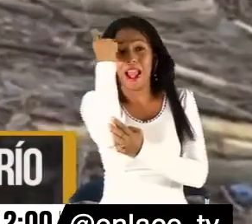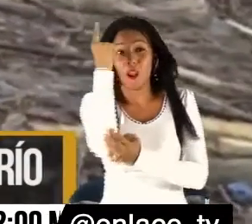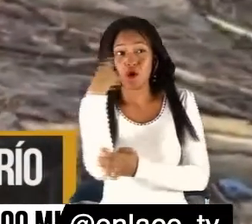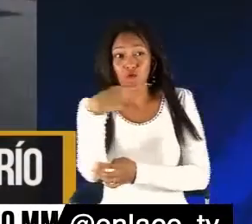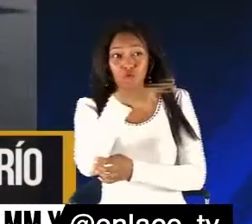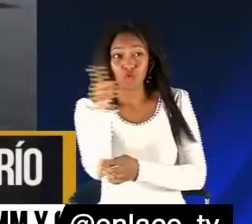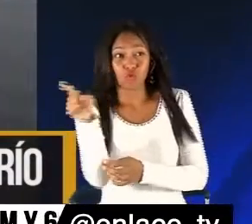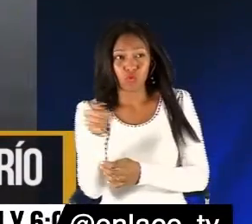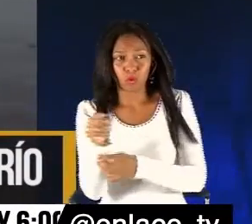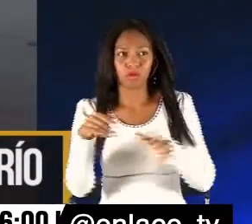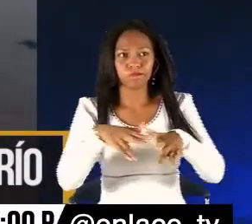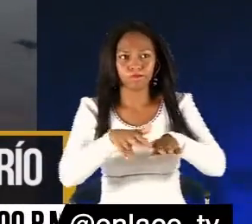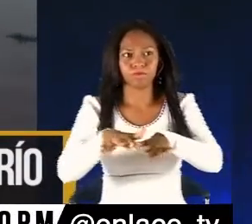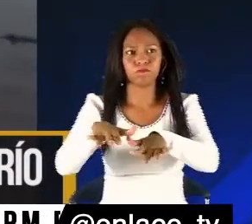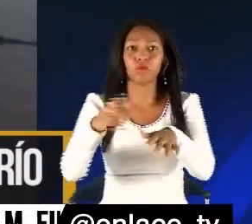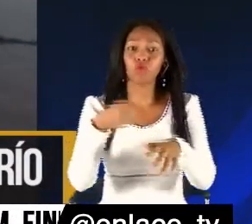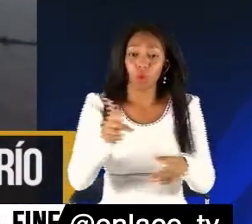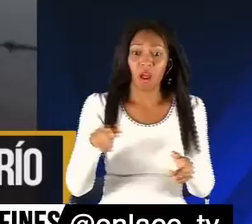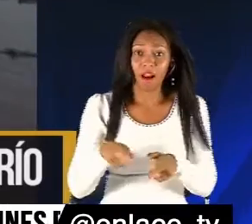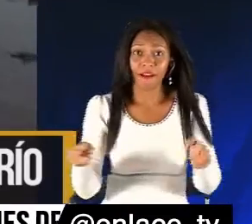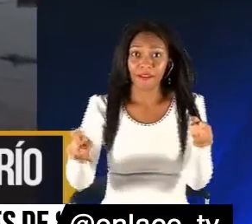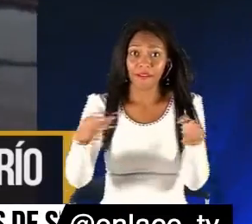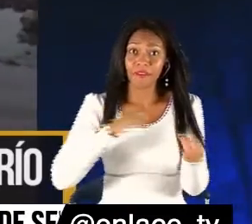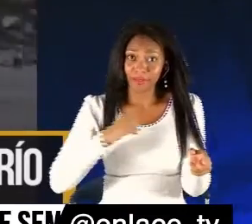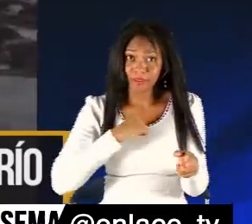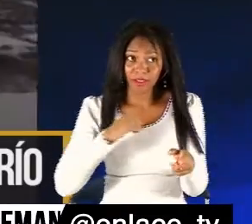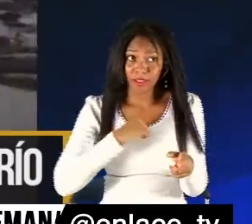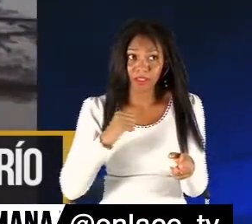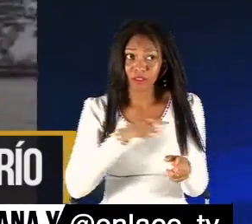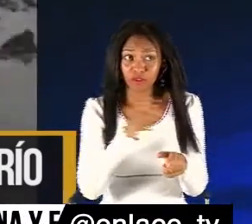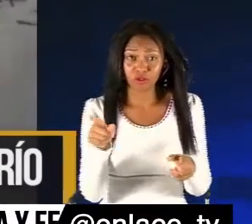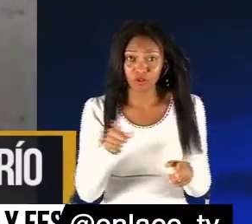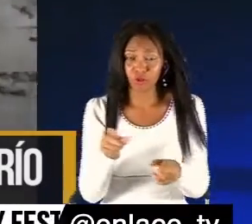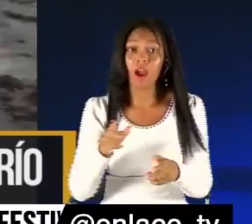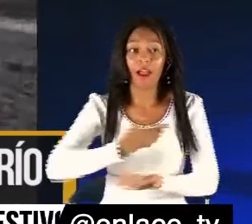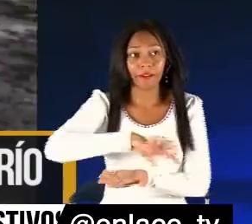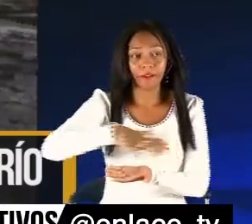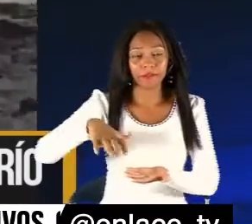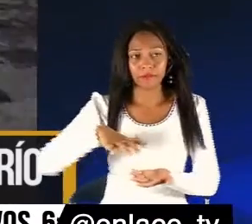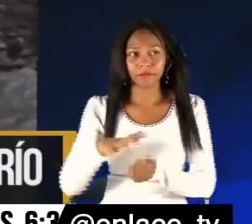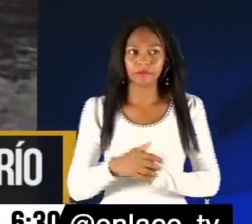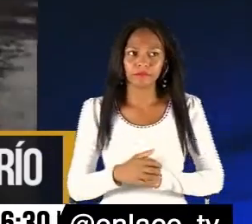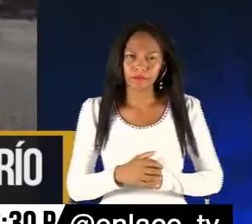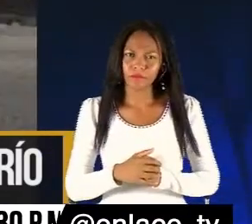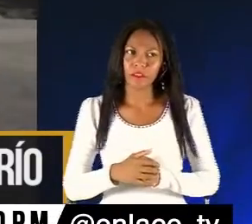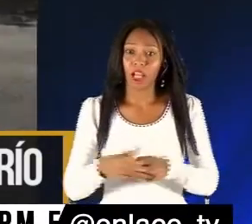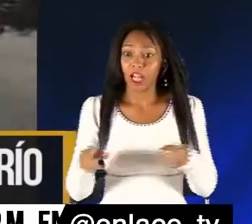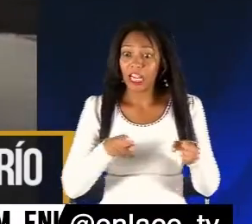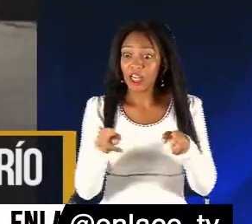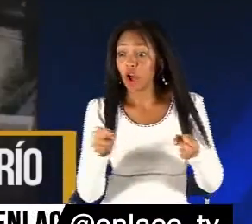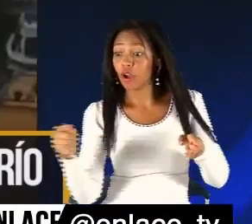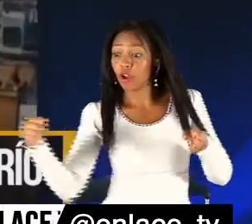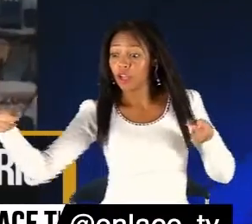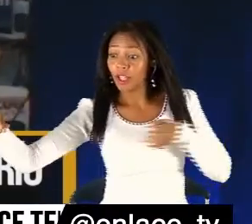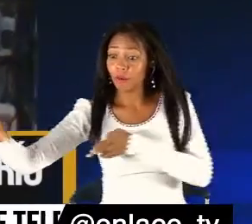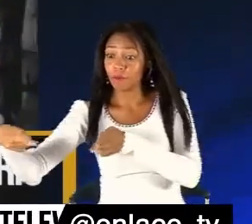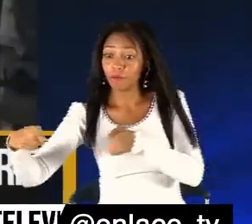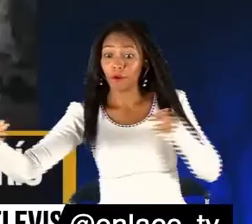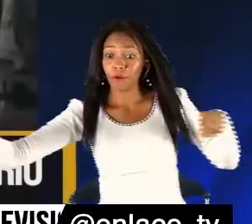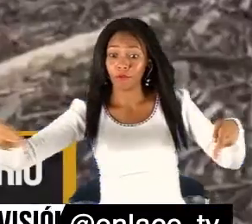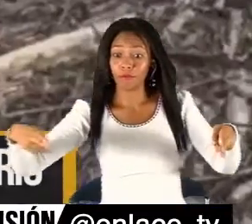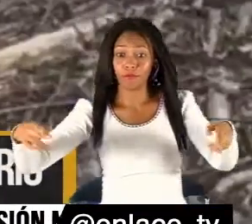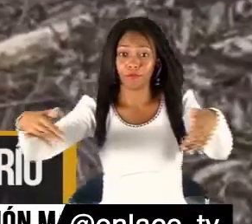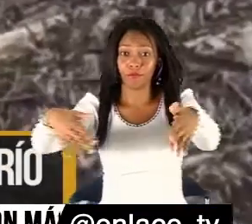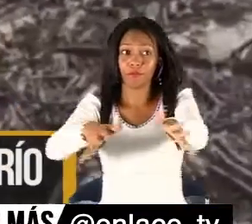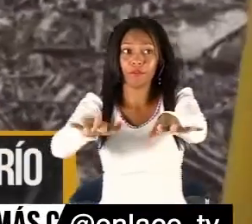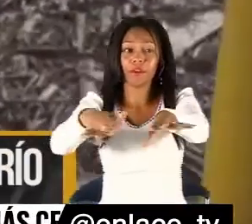mayoría madera, que circula por el río Magdalena con origen en la desembocadura del río Carare en Santander. La corporación ha extendido una alerta a todo tipo de embarcaciones y propietarios